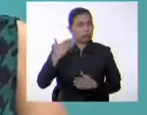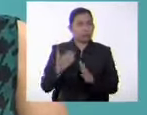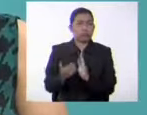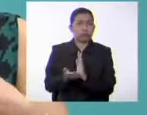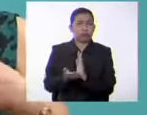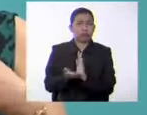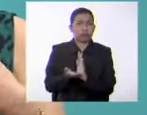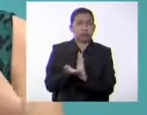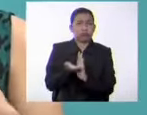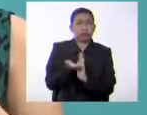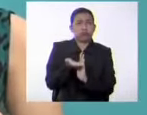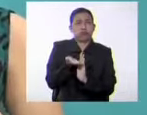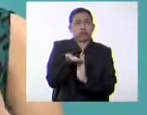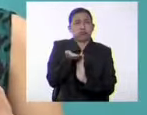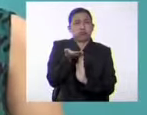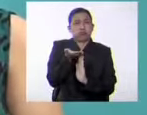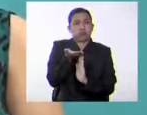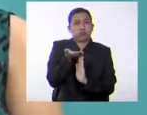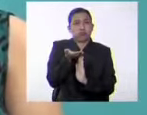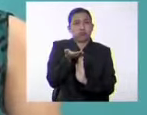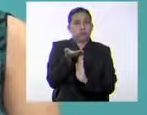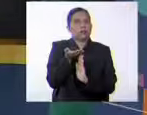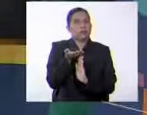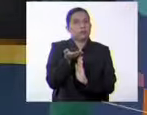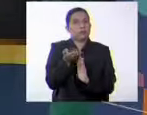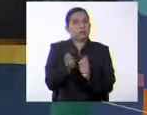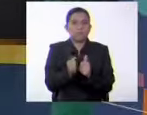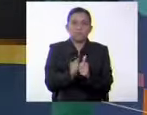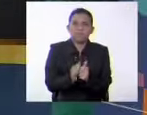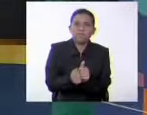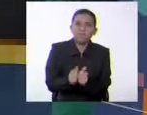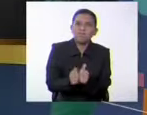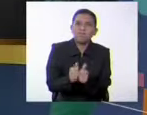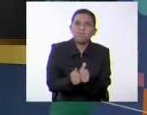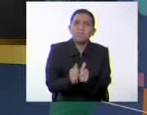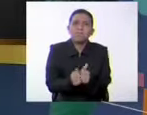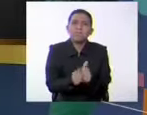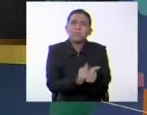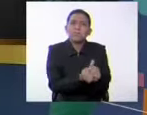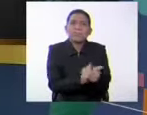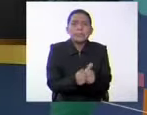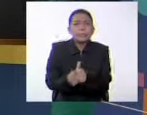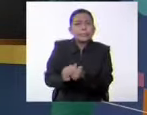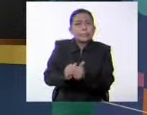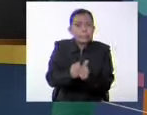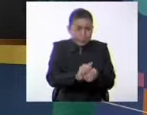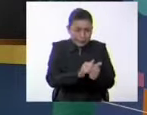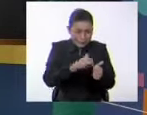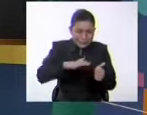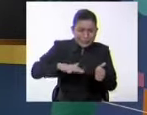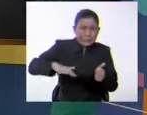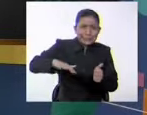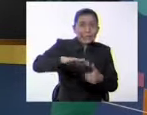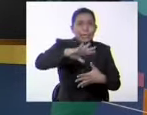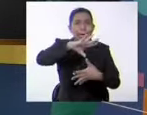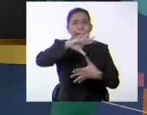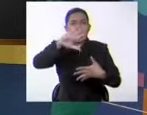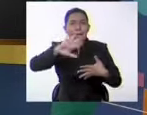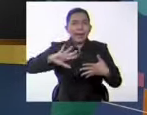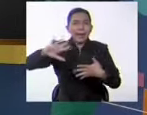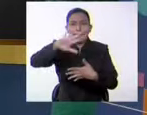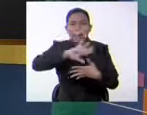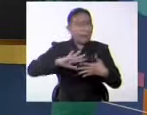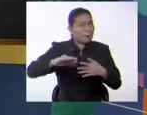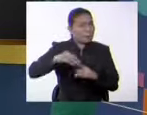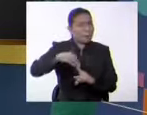desarrollándose, entran en competencia, ¿verdad? Y el Atlántico es, digamos, el escenario principal,